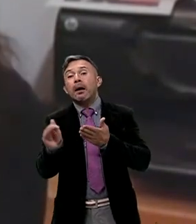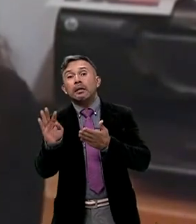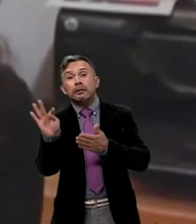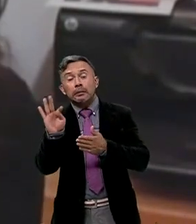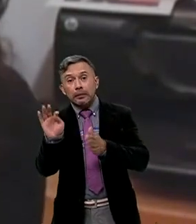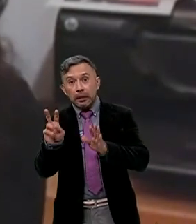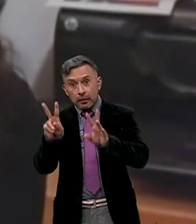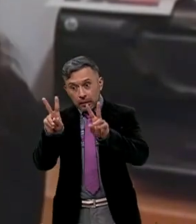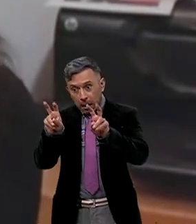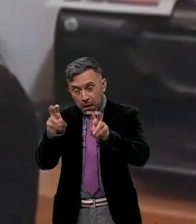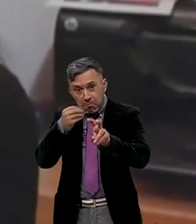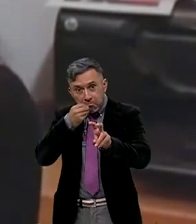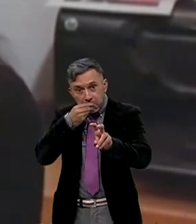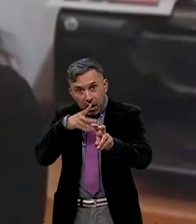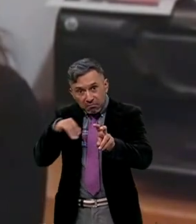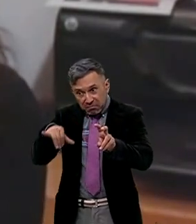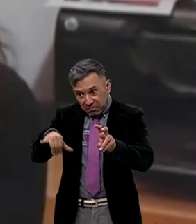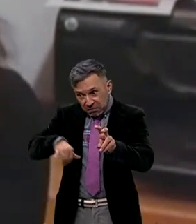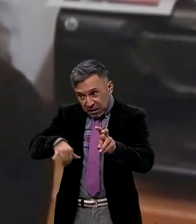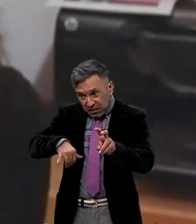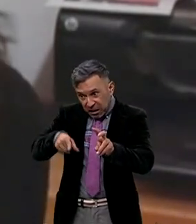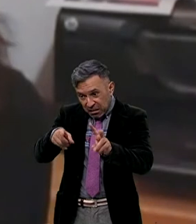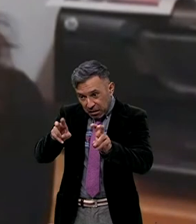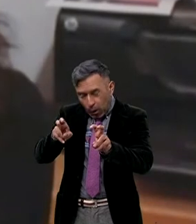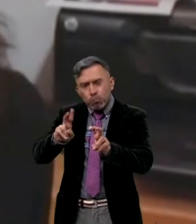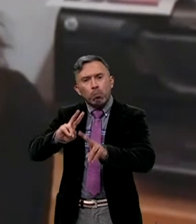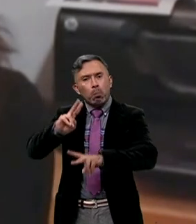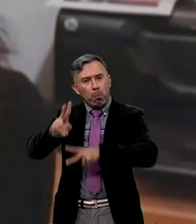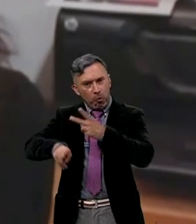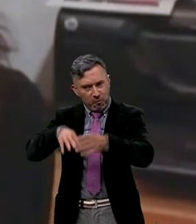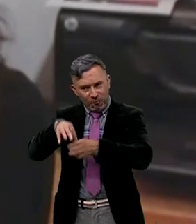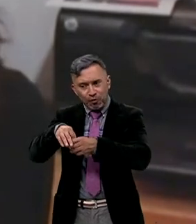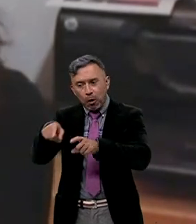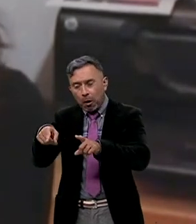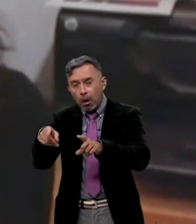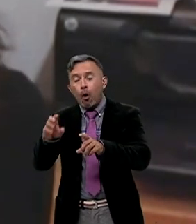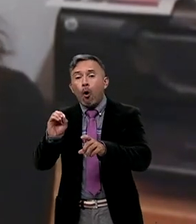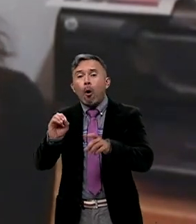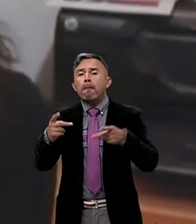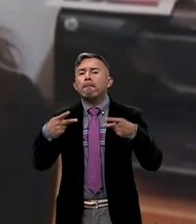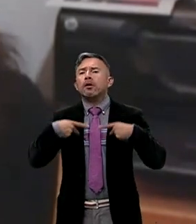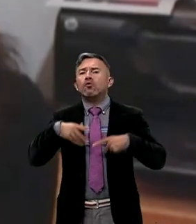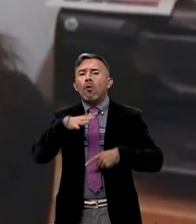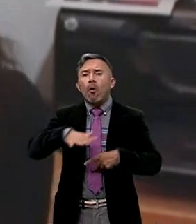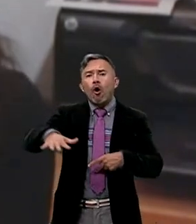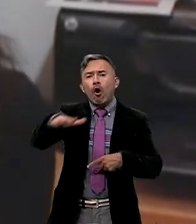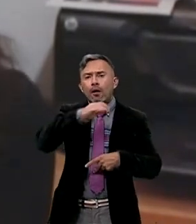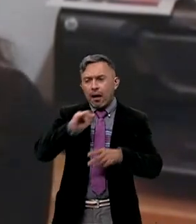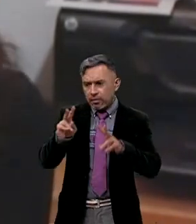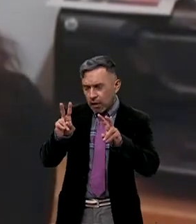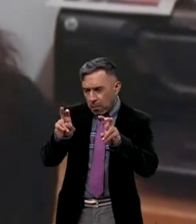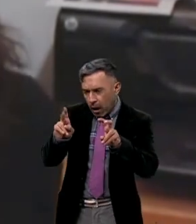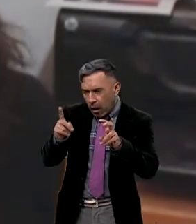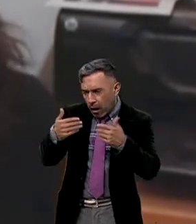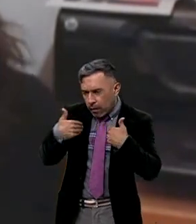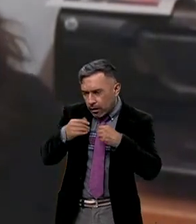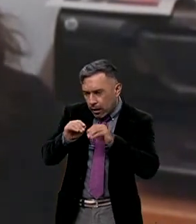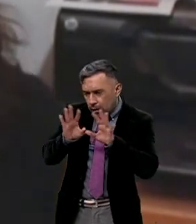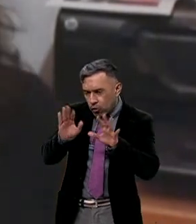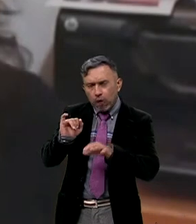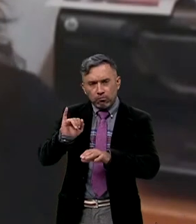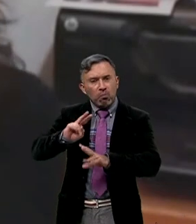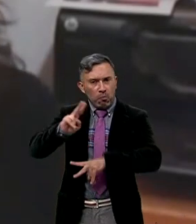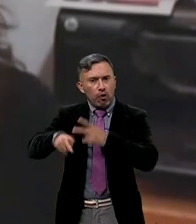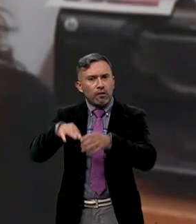y cuando los temas también pueden ser muy digerirlos por la propia población entonces muchísimas gracias a todas las personas